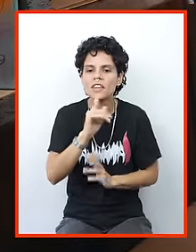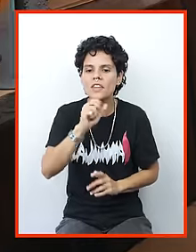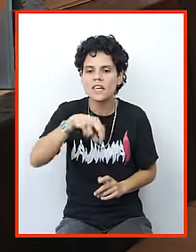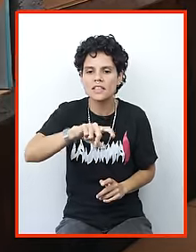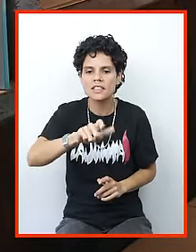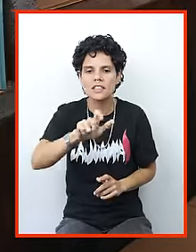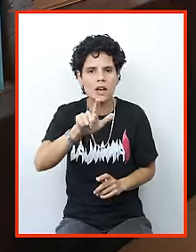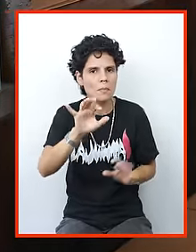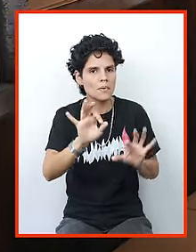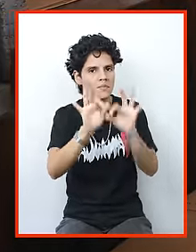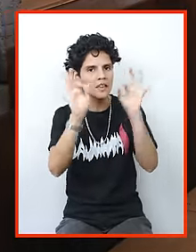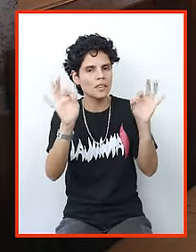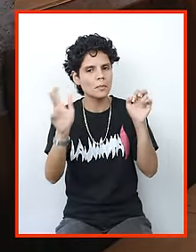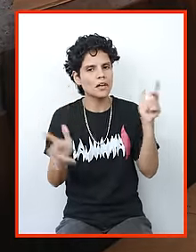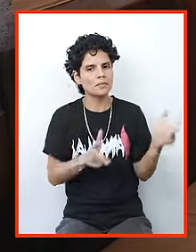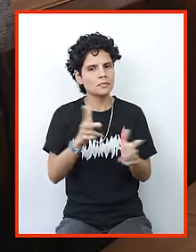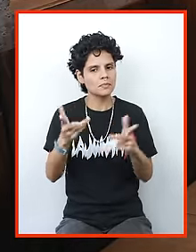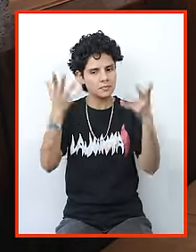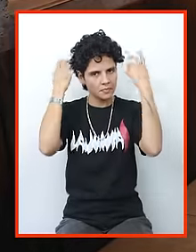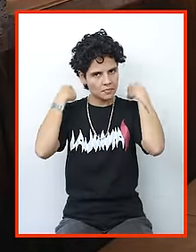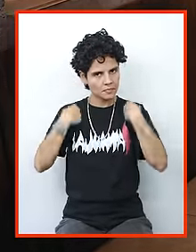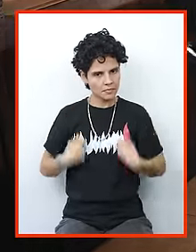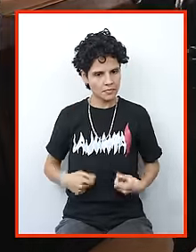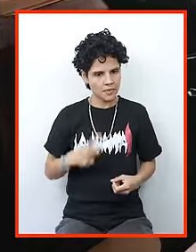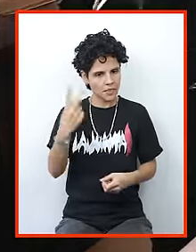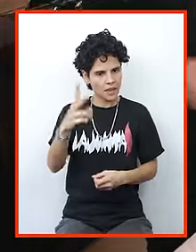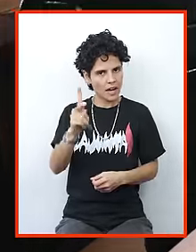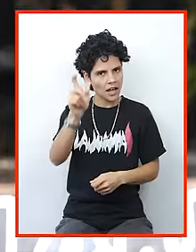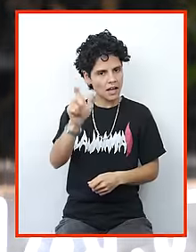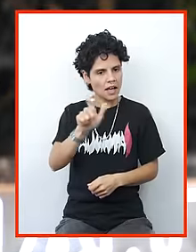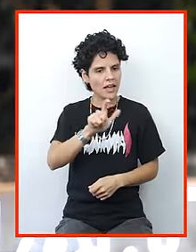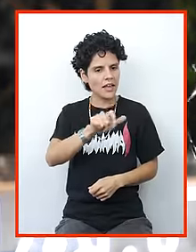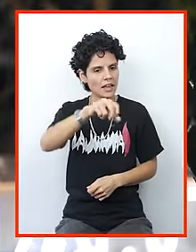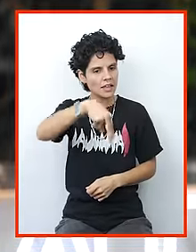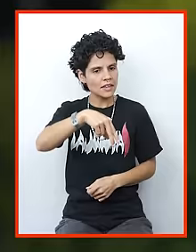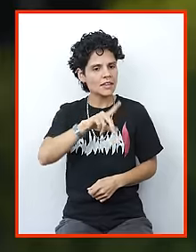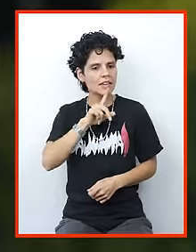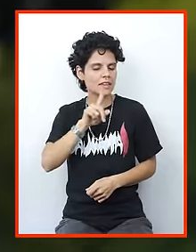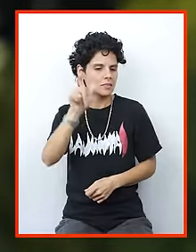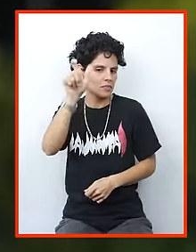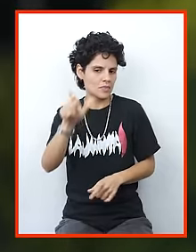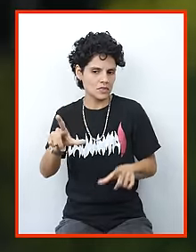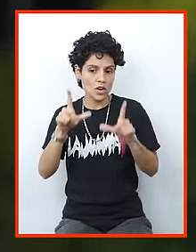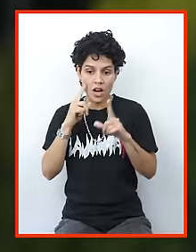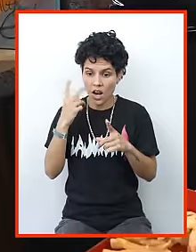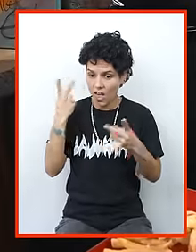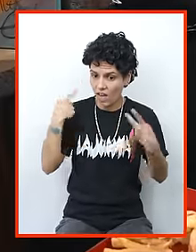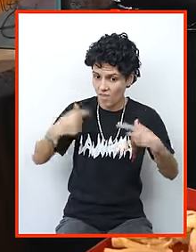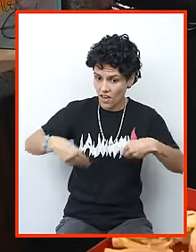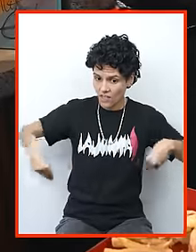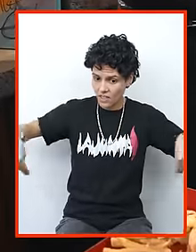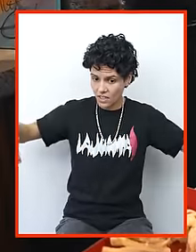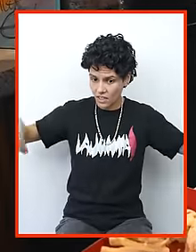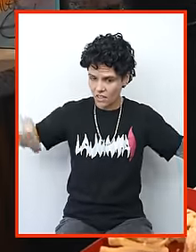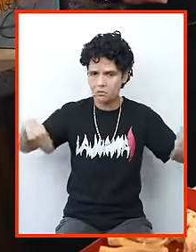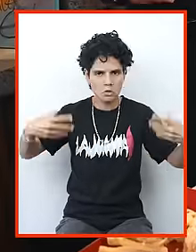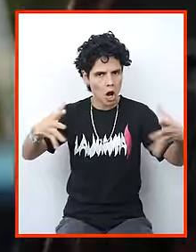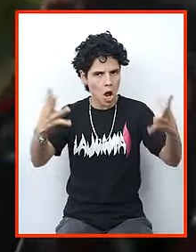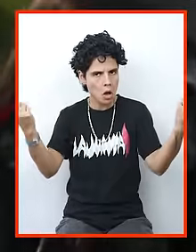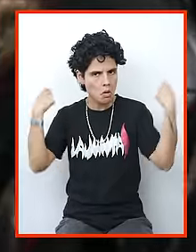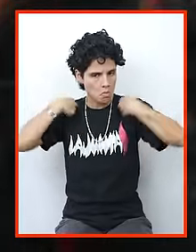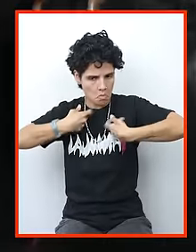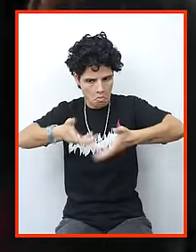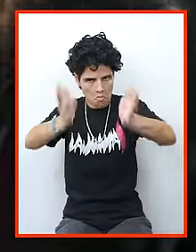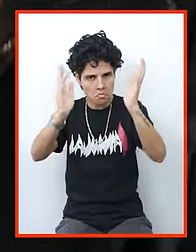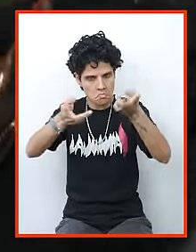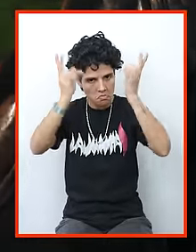Los aritos. Ready para el cosplay. Mira. Buena, güey. Compadre. Pero no contento con esto. Ya. Ahí lo vas a abrir, ¿viste? ¿Eh?